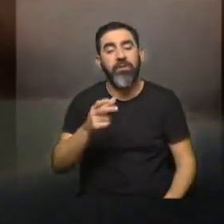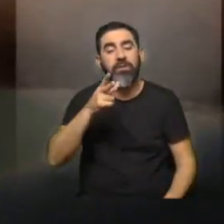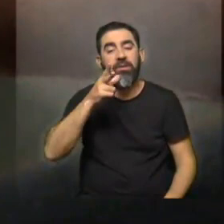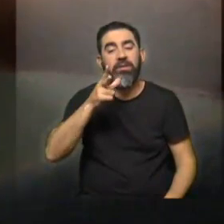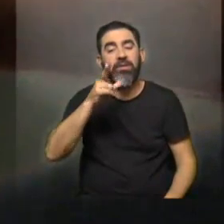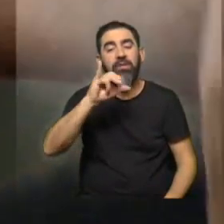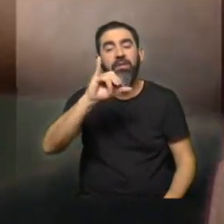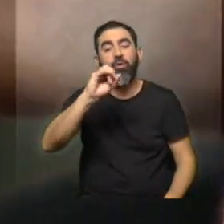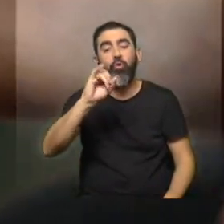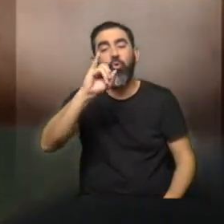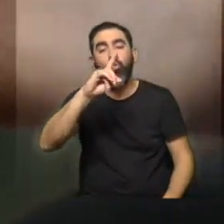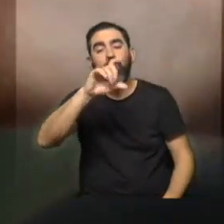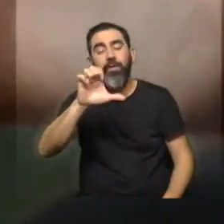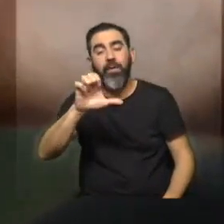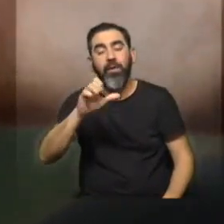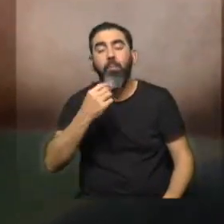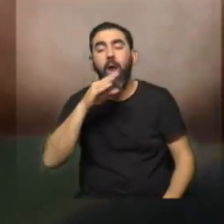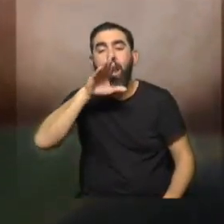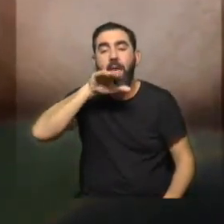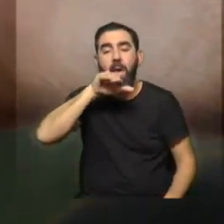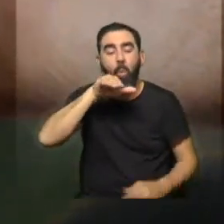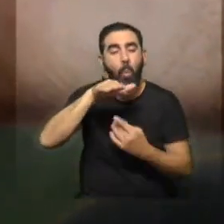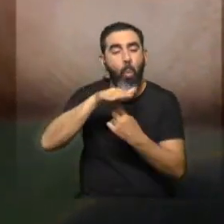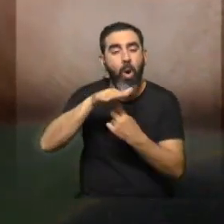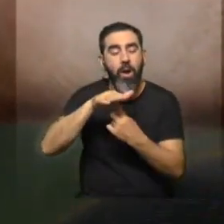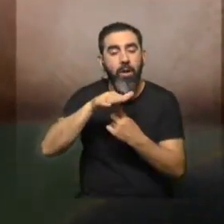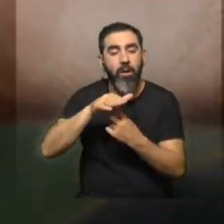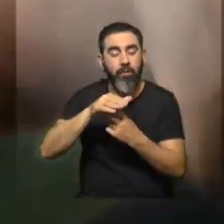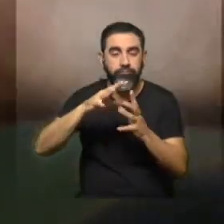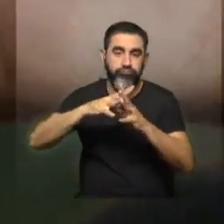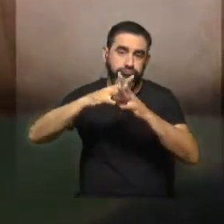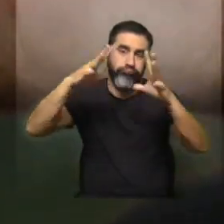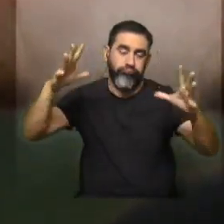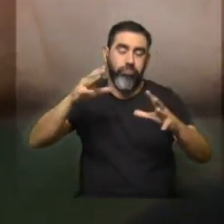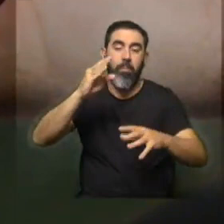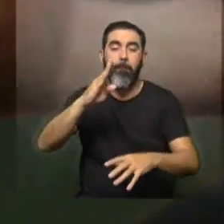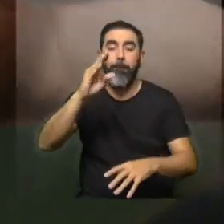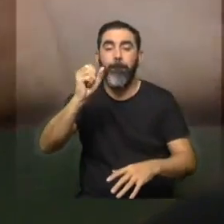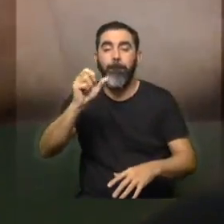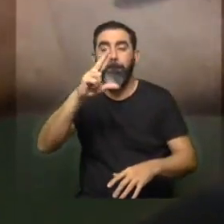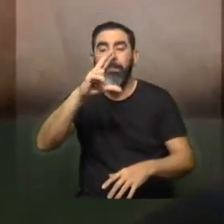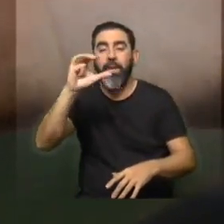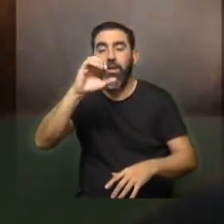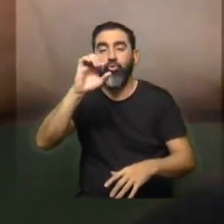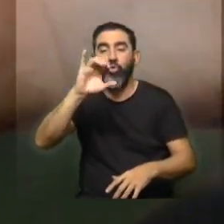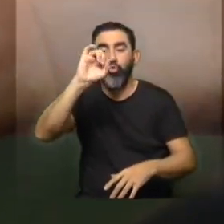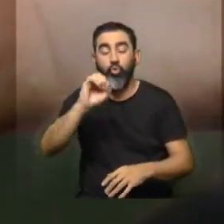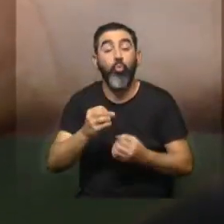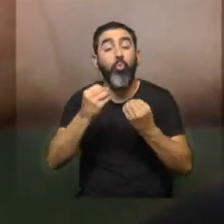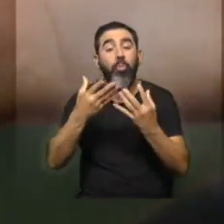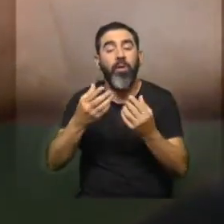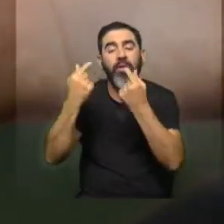el hueso que está en la base de la lengua de un perezoso gigante. Se ve una tonalidad diferente porque esta parte